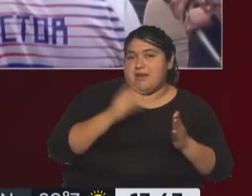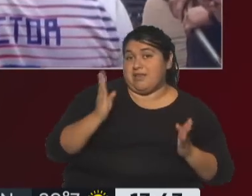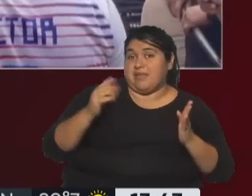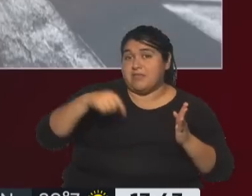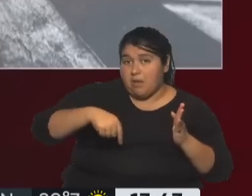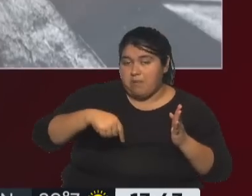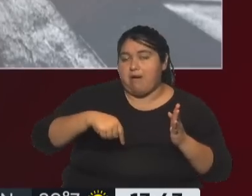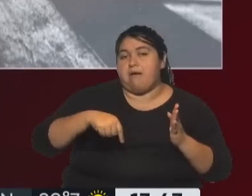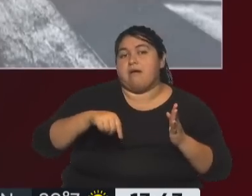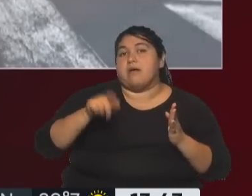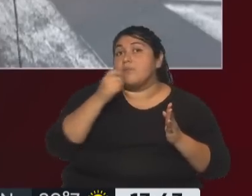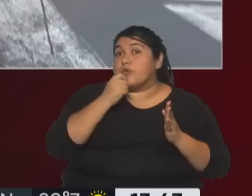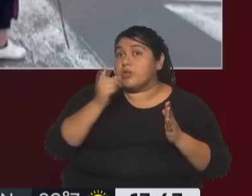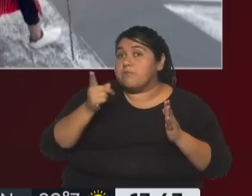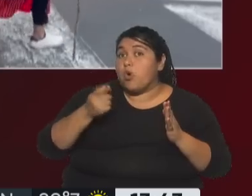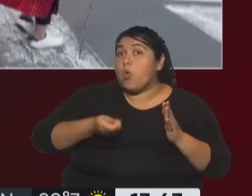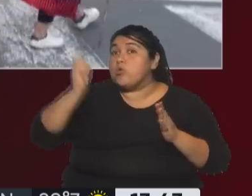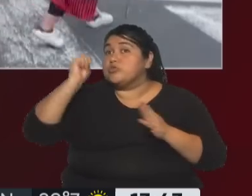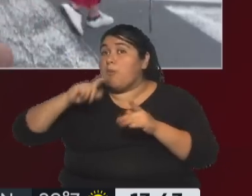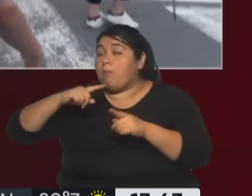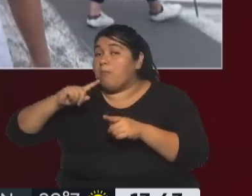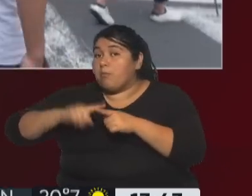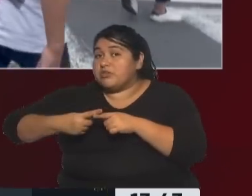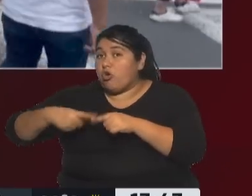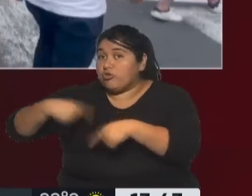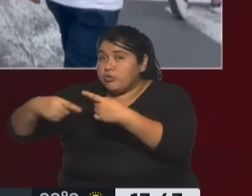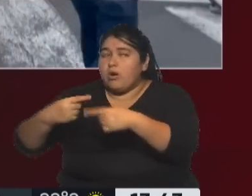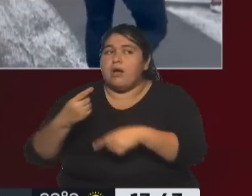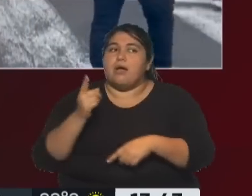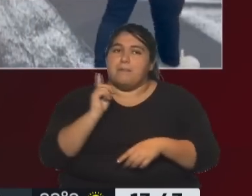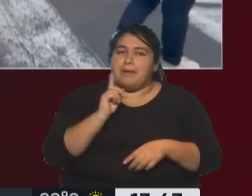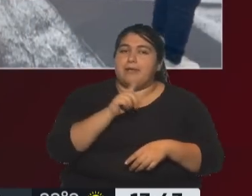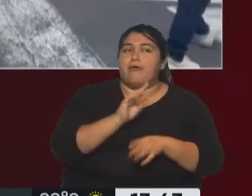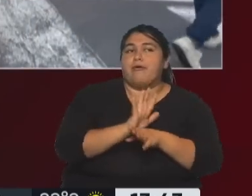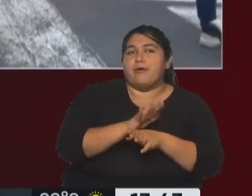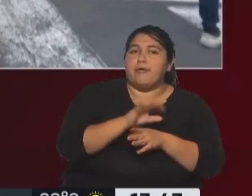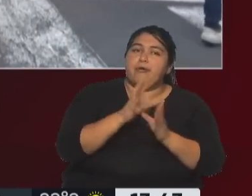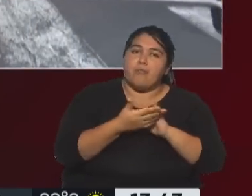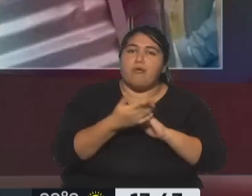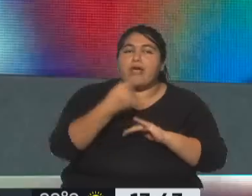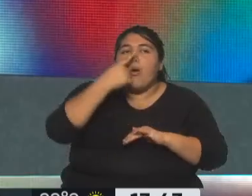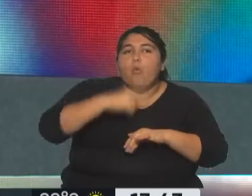cual sigue curso el juicio político, pero que hacen aparecer a todas luces una suerte de estrategia